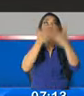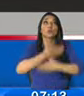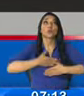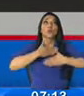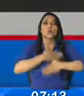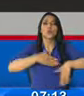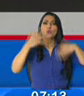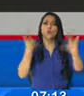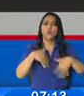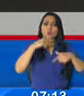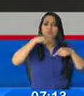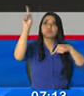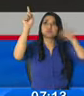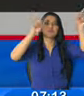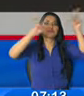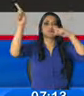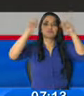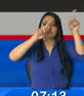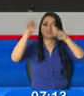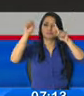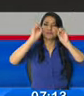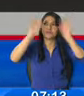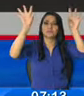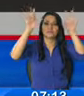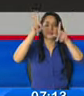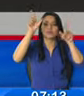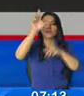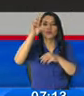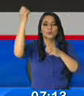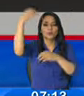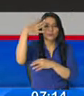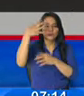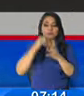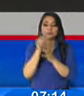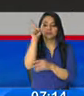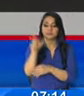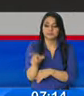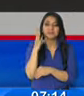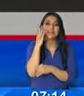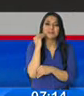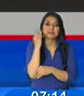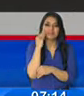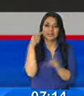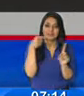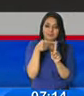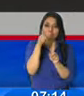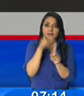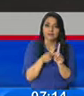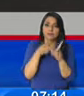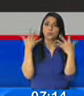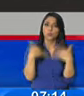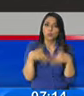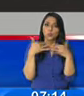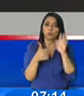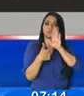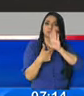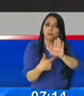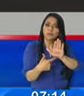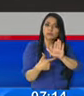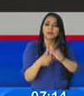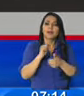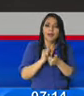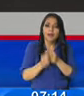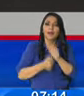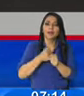lluvia de meteoros conocidos Como las perseidas el experto Francisco Carvajal dijo que este fenómeno se muestra todos los